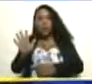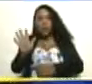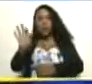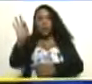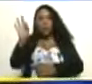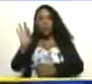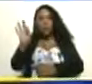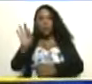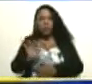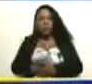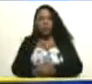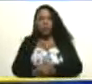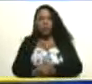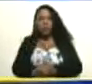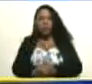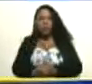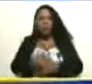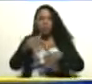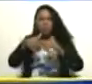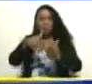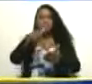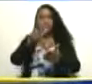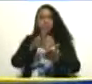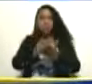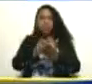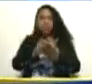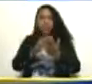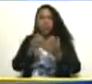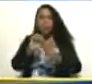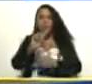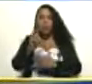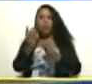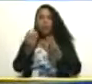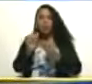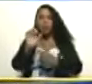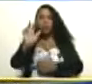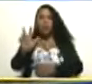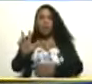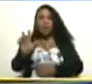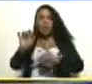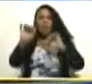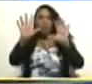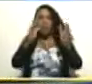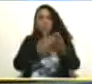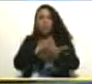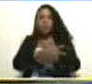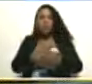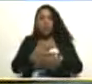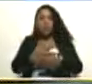3,69%. Votos válidos en la pregunta número 3,